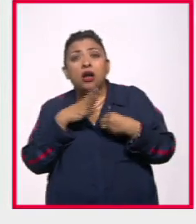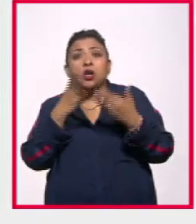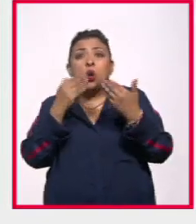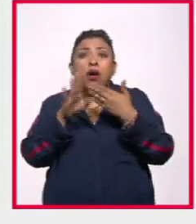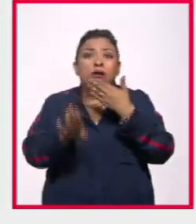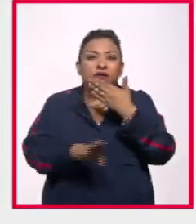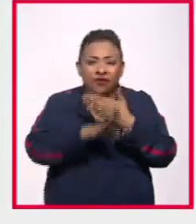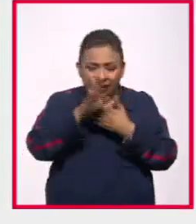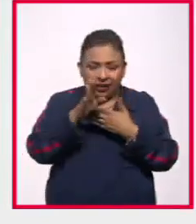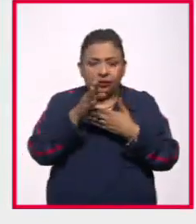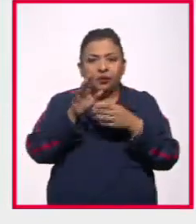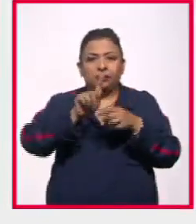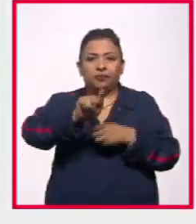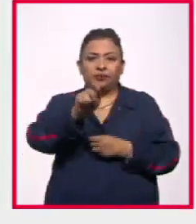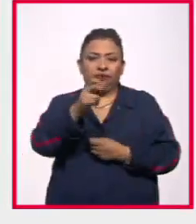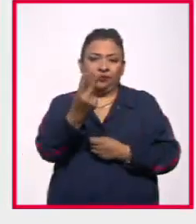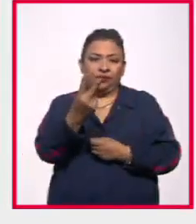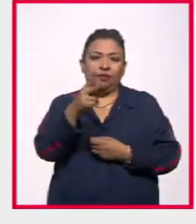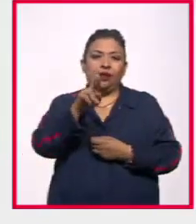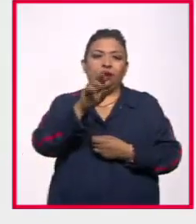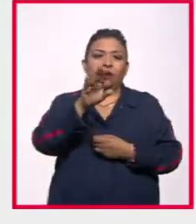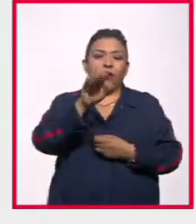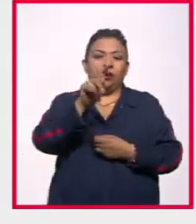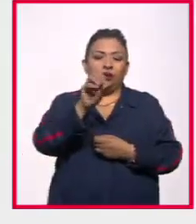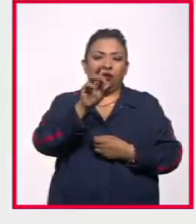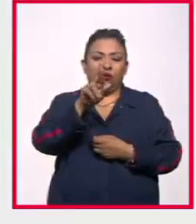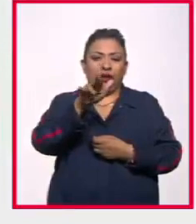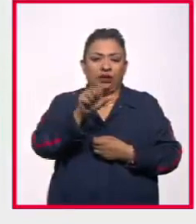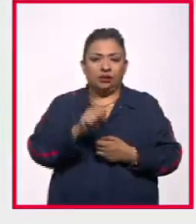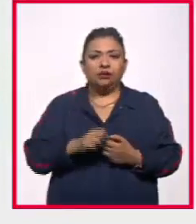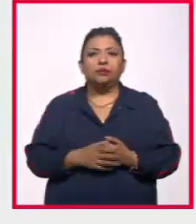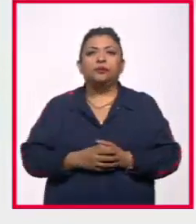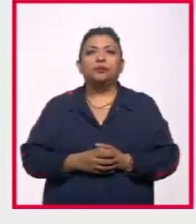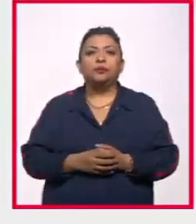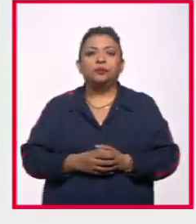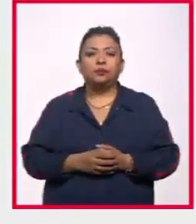fantasmas. Para Canal 22, Roberto Frías.